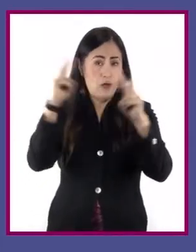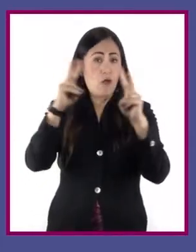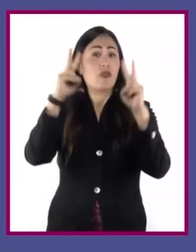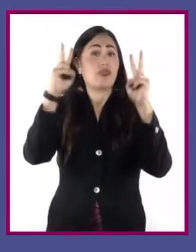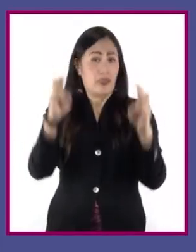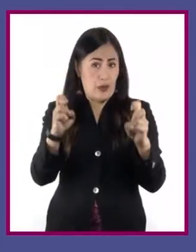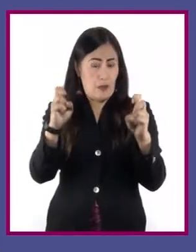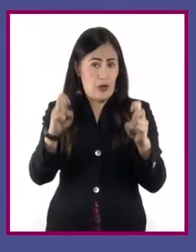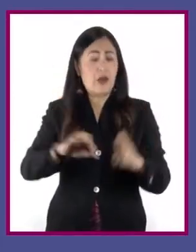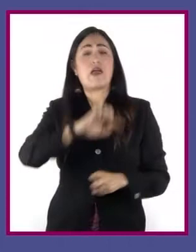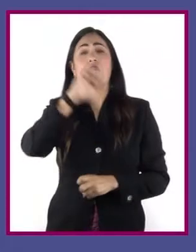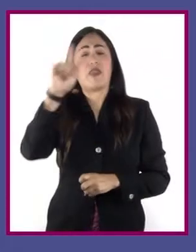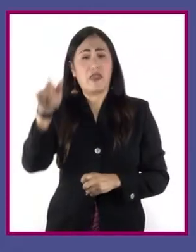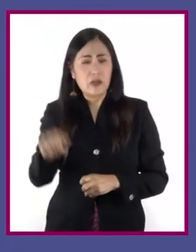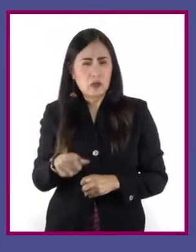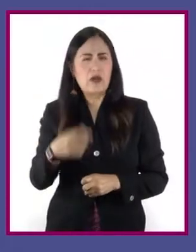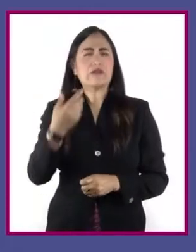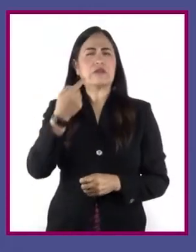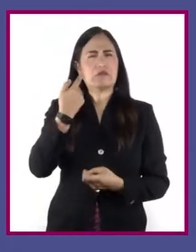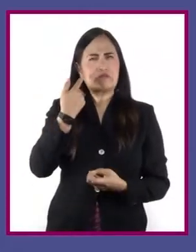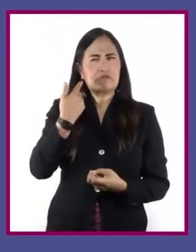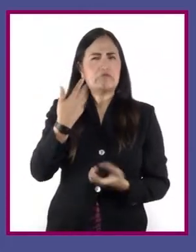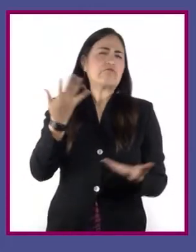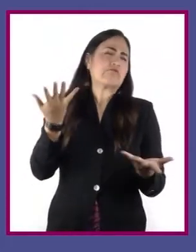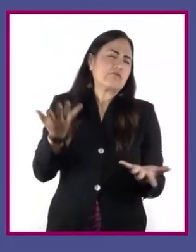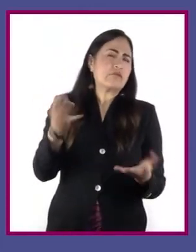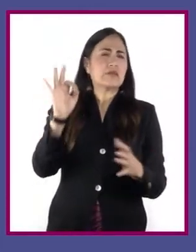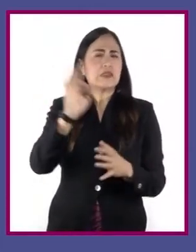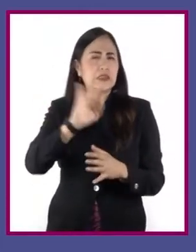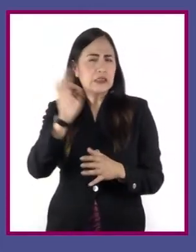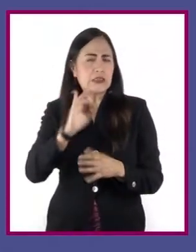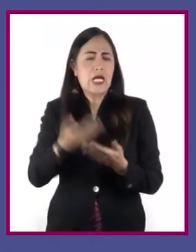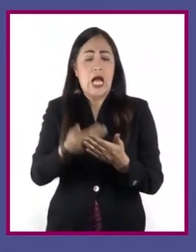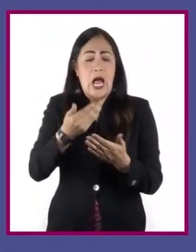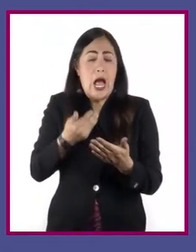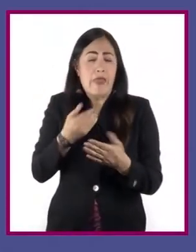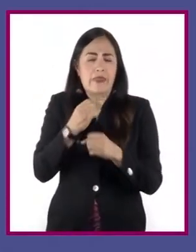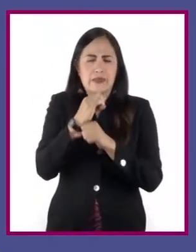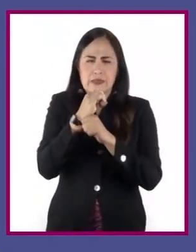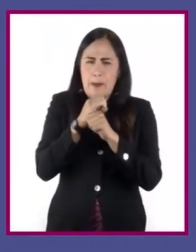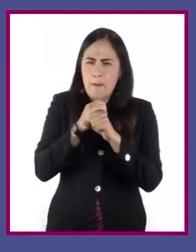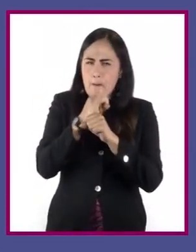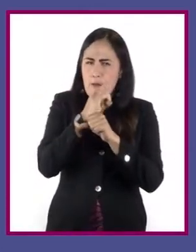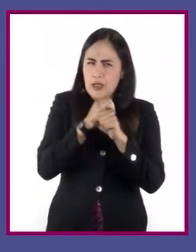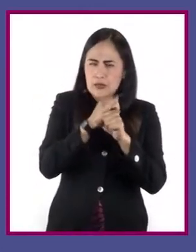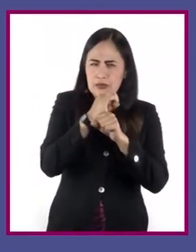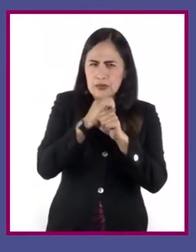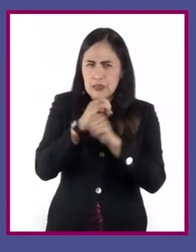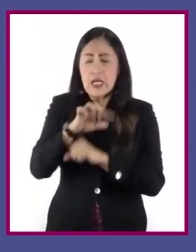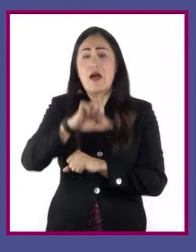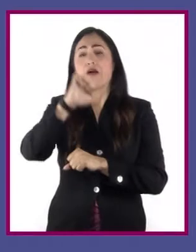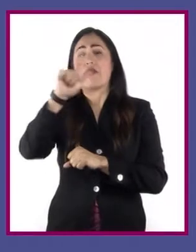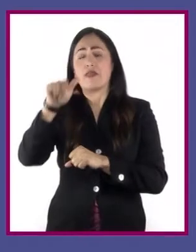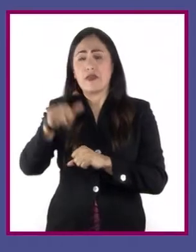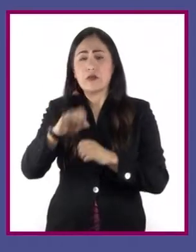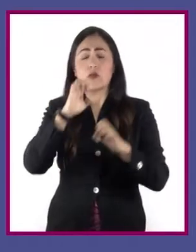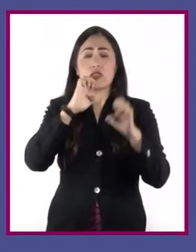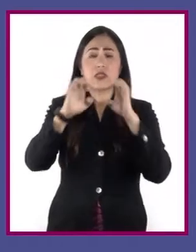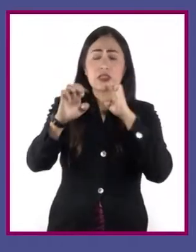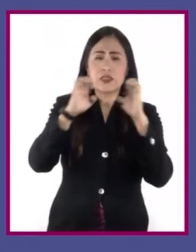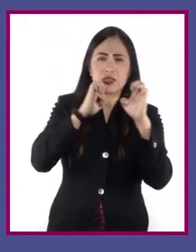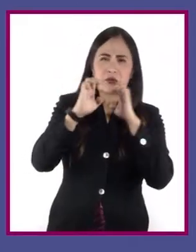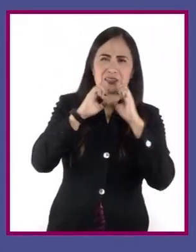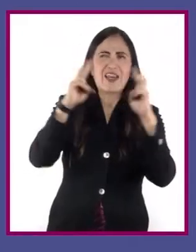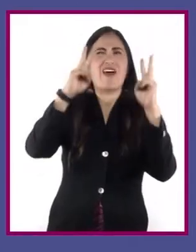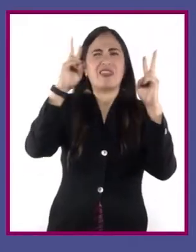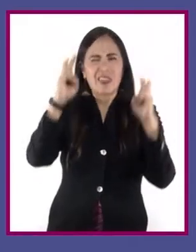el tema. Es decir, que antes se tiene que realizar una investigación para que al llevarla a cabo estén empapados